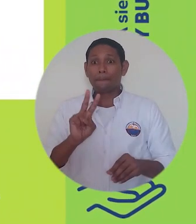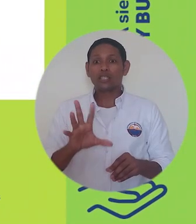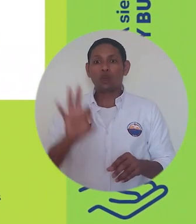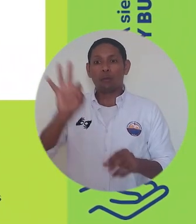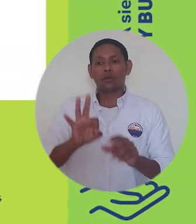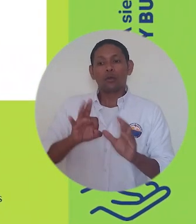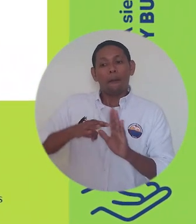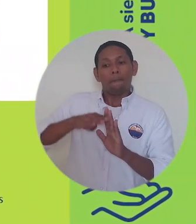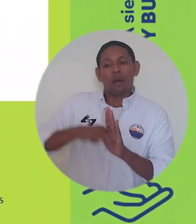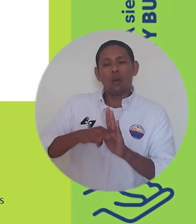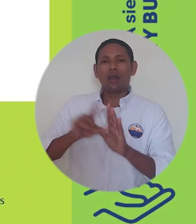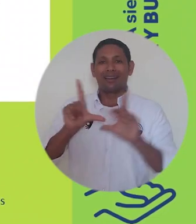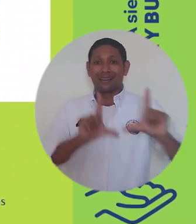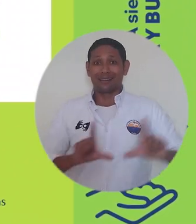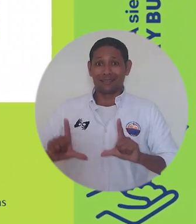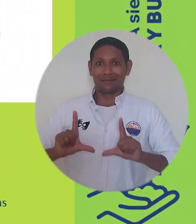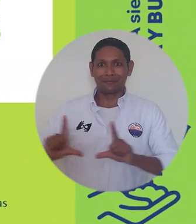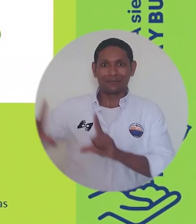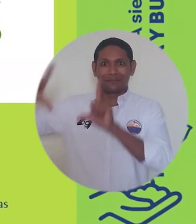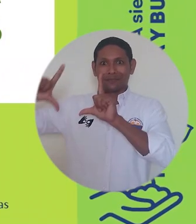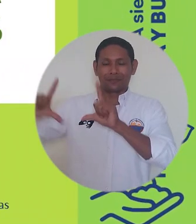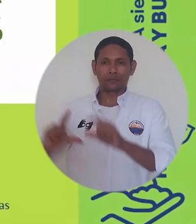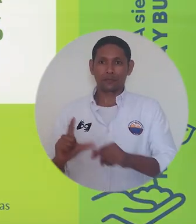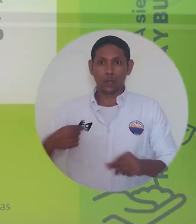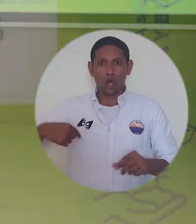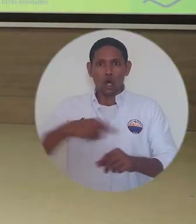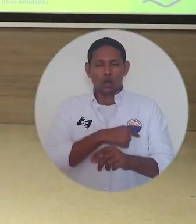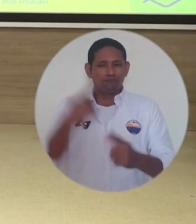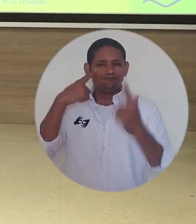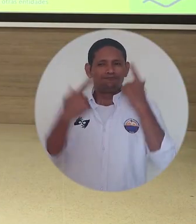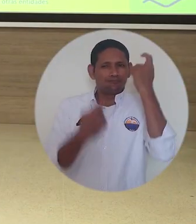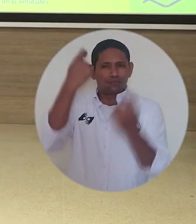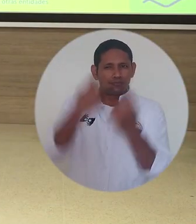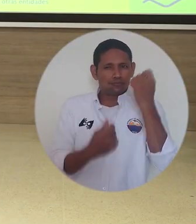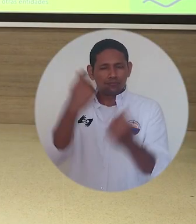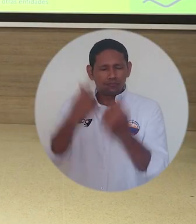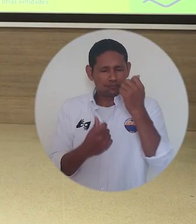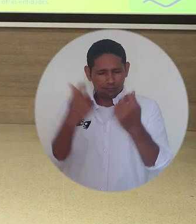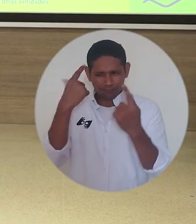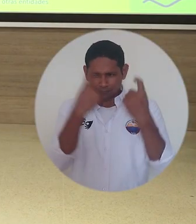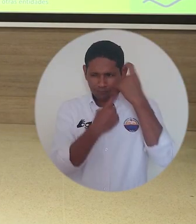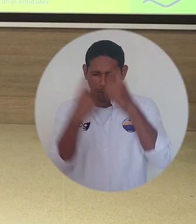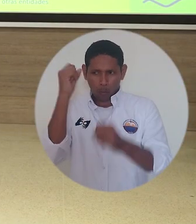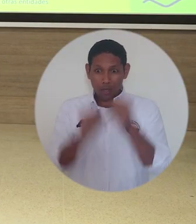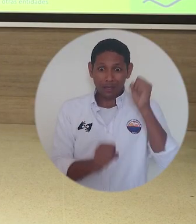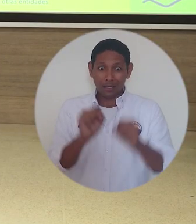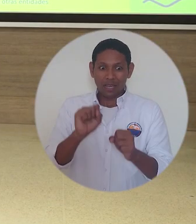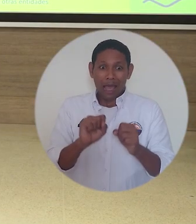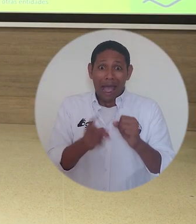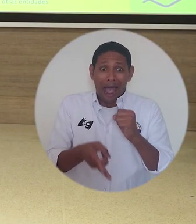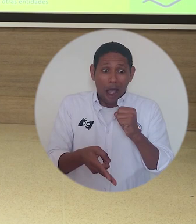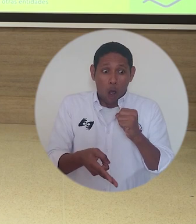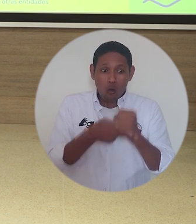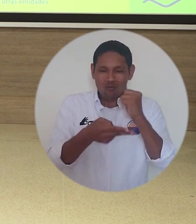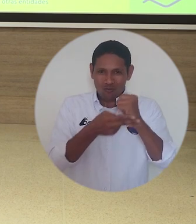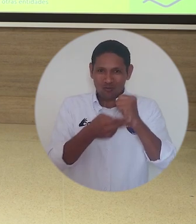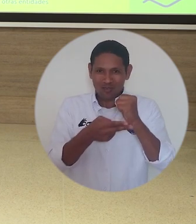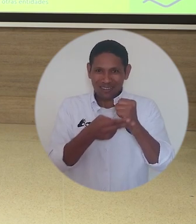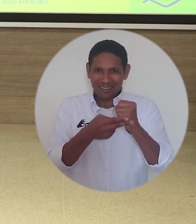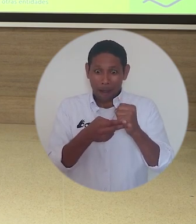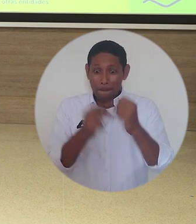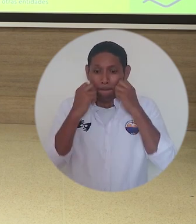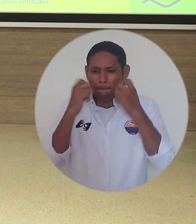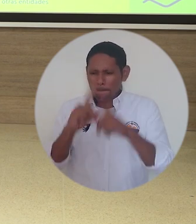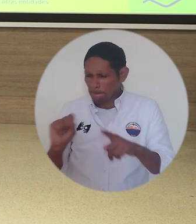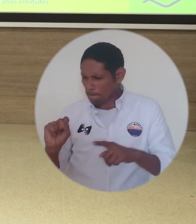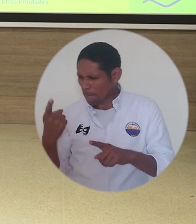en un 25% la matrícula de posgrados. Nuestra proyección financiera sostenible nos permite trasladar ese